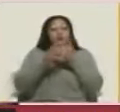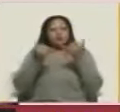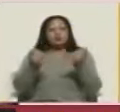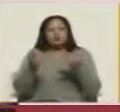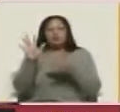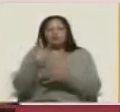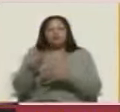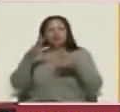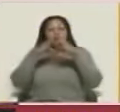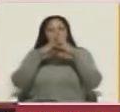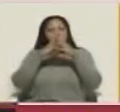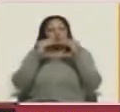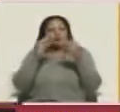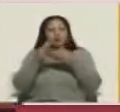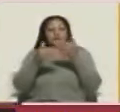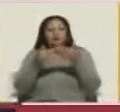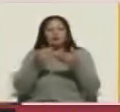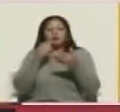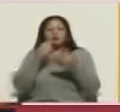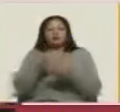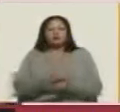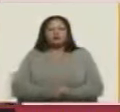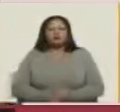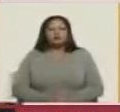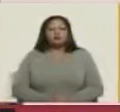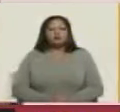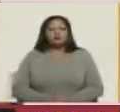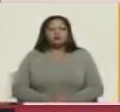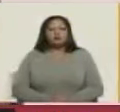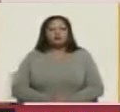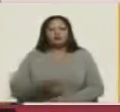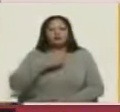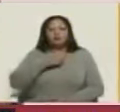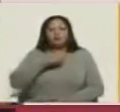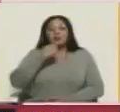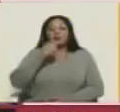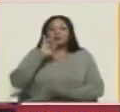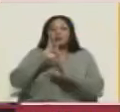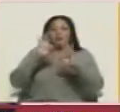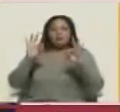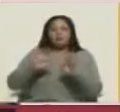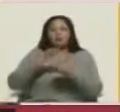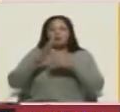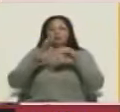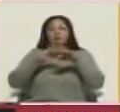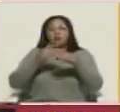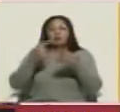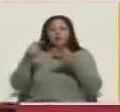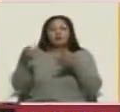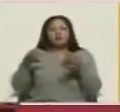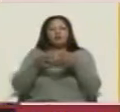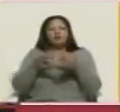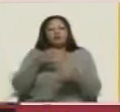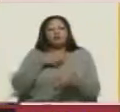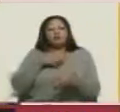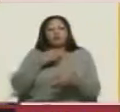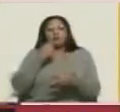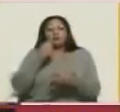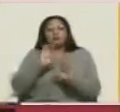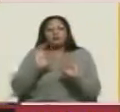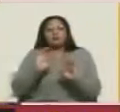todo lo allí estipulado. No podemos decir eso de otros sectores.